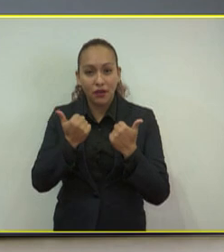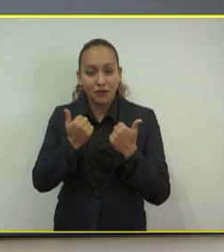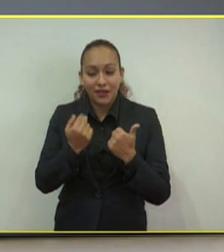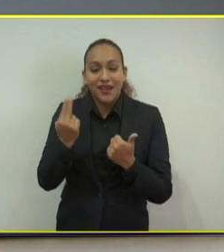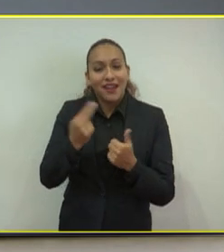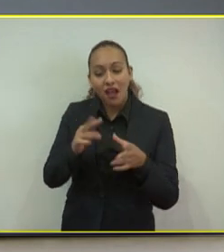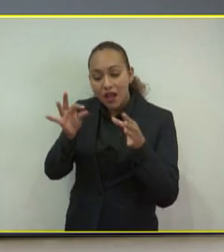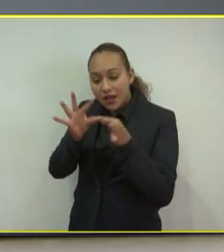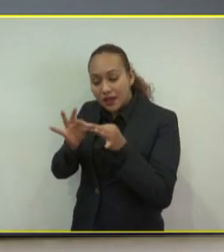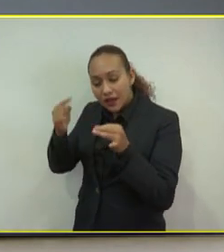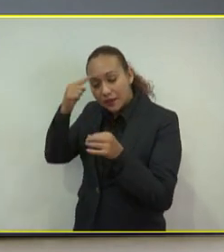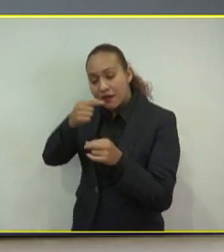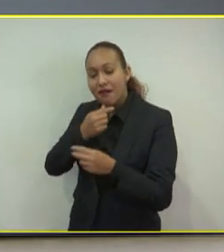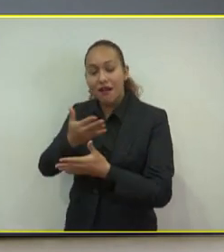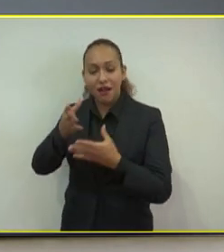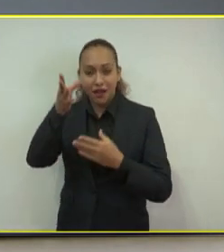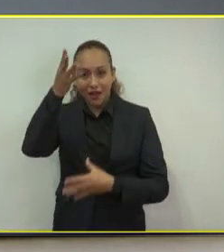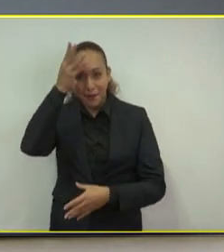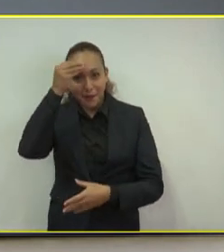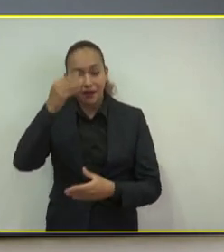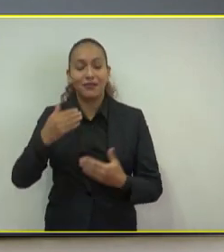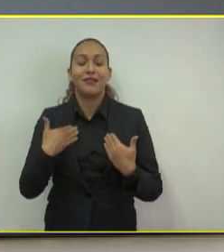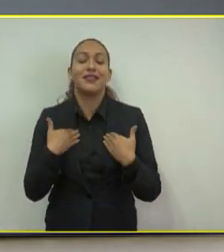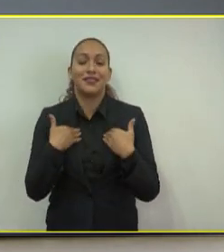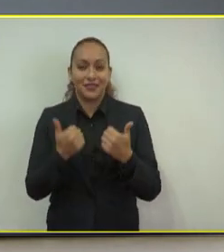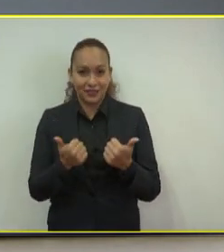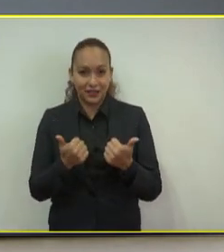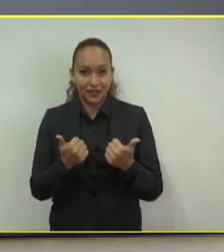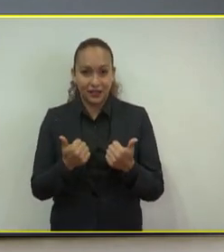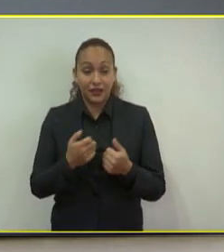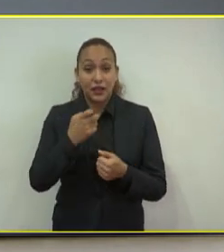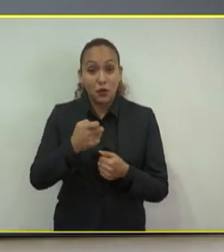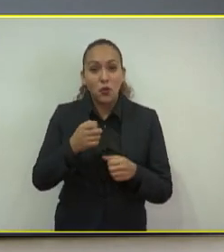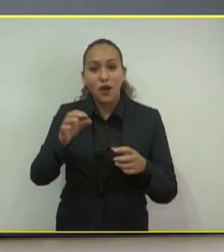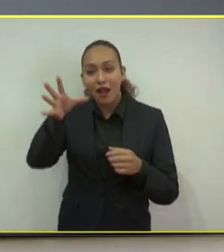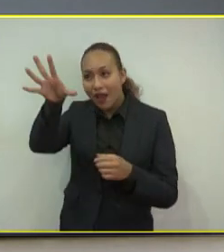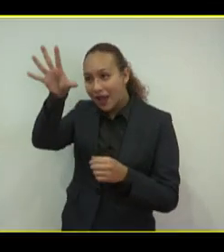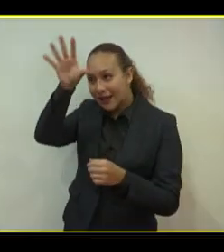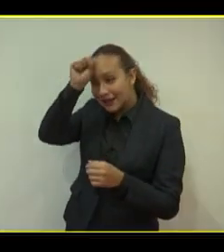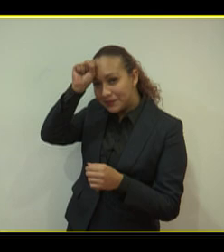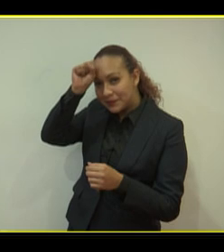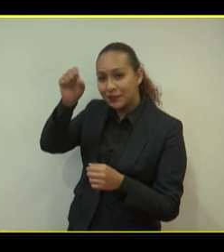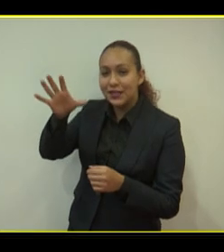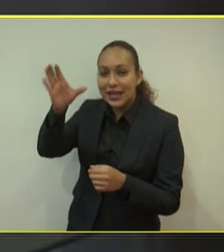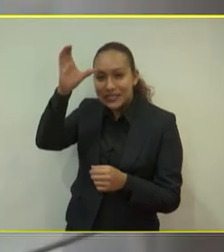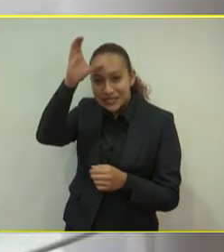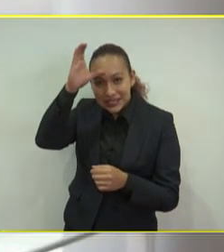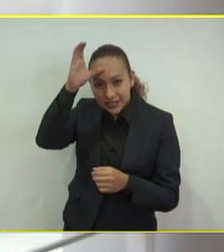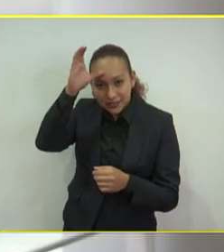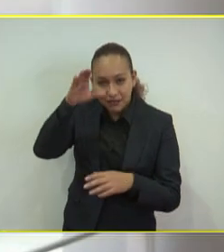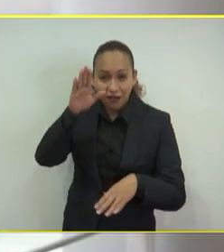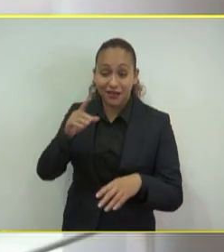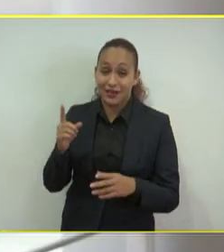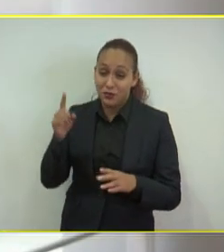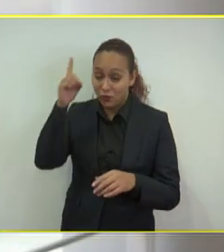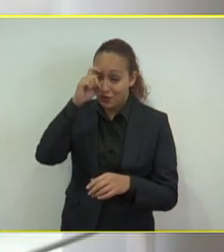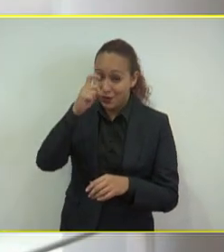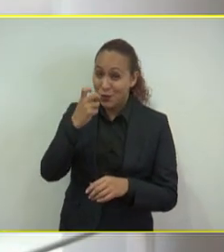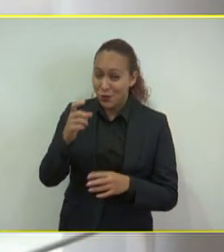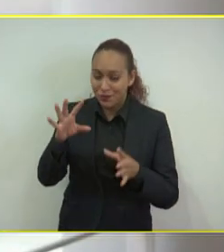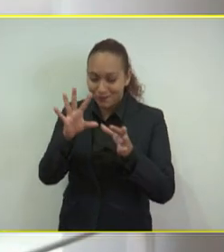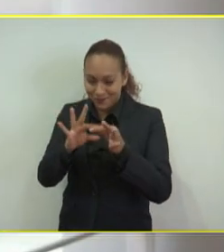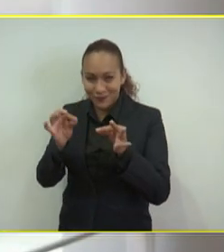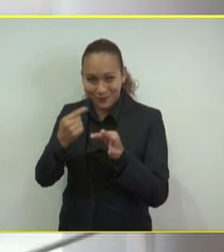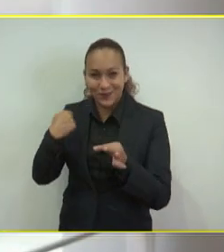los elementos facilitan los planos expresivos para dar a entender los conceptos de microbiología. Para desarrollar estos elementos,